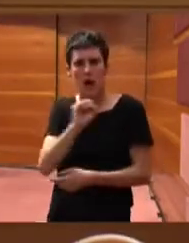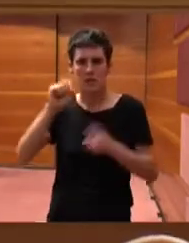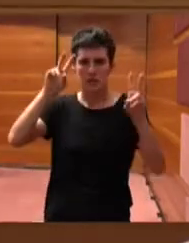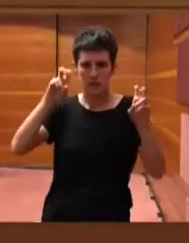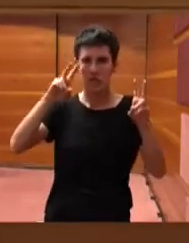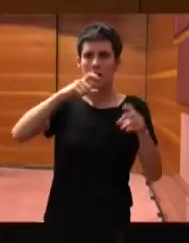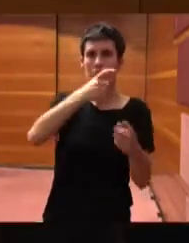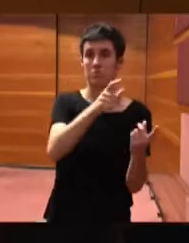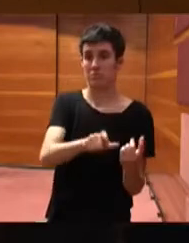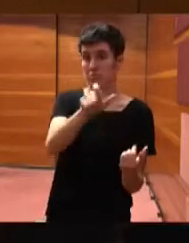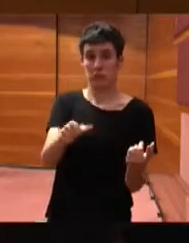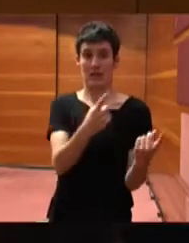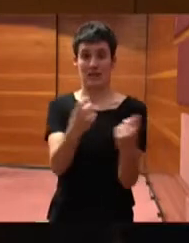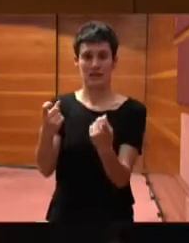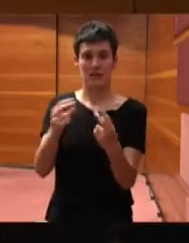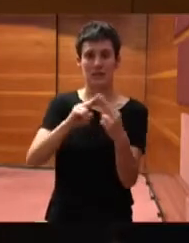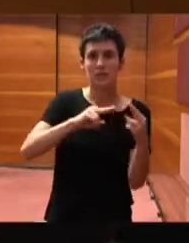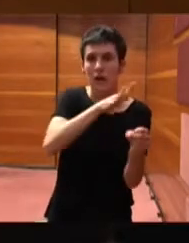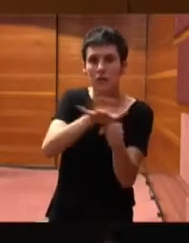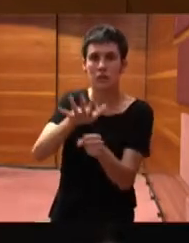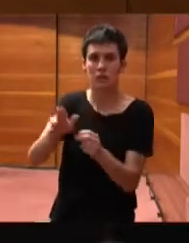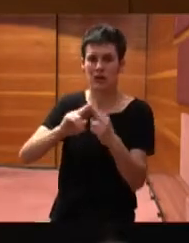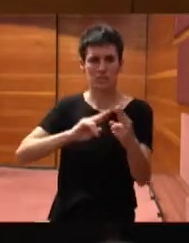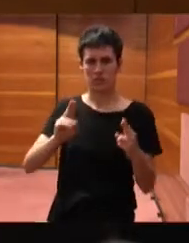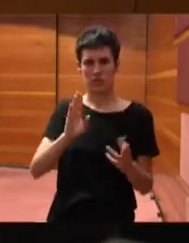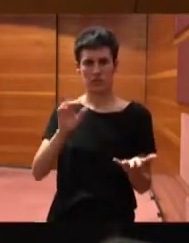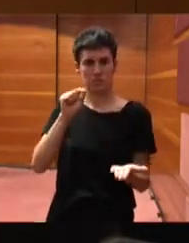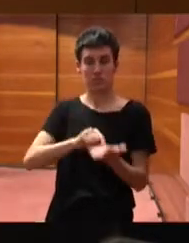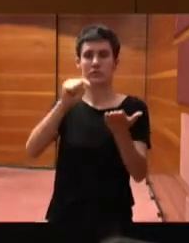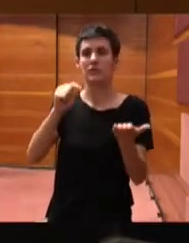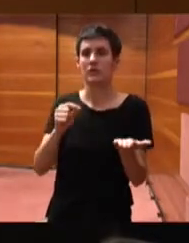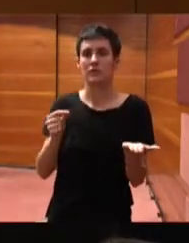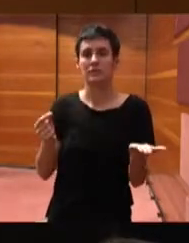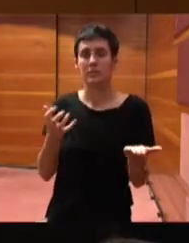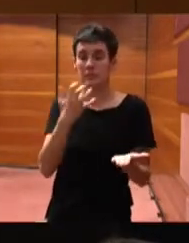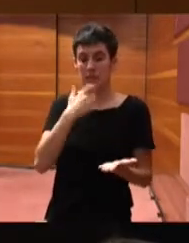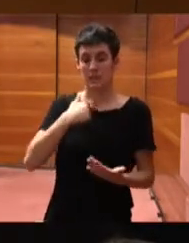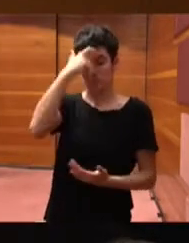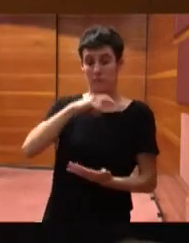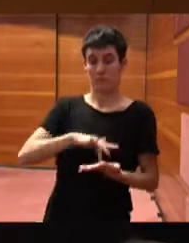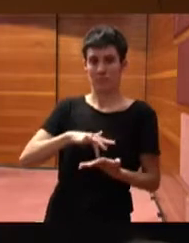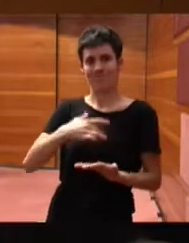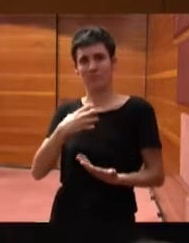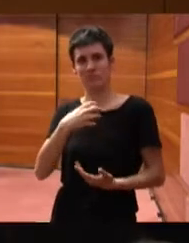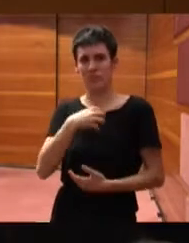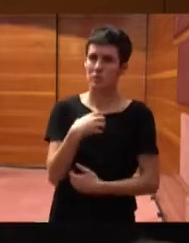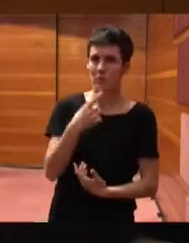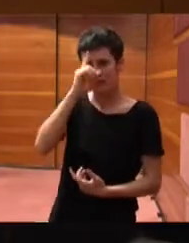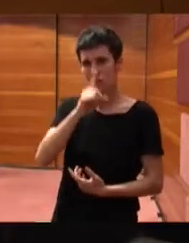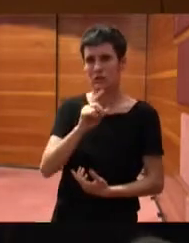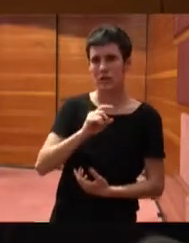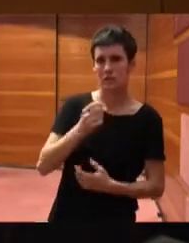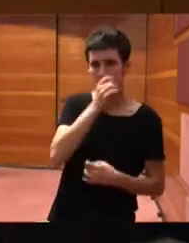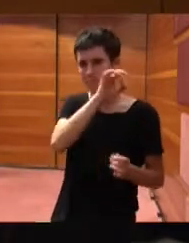entender necesidades de ciudadanos y traducirlas a un repertorio de respuestas, que cuando no están de su mano, la enrutan a otra persona que es la responsable